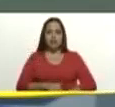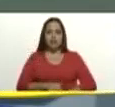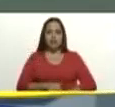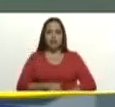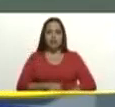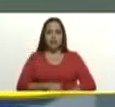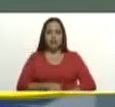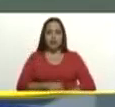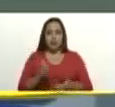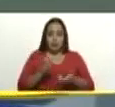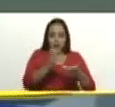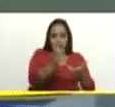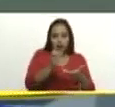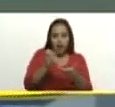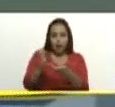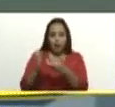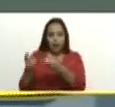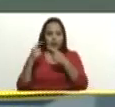renglones de premios.